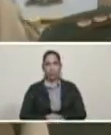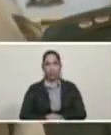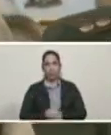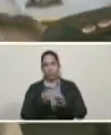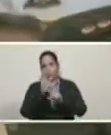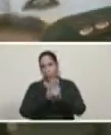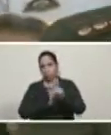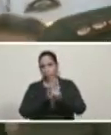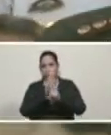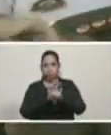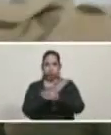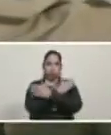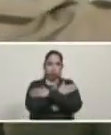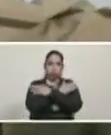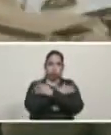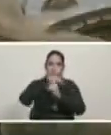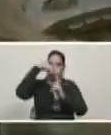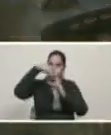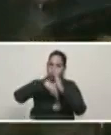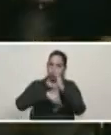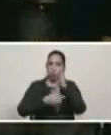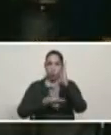fraterno, profundo, solidario.